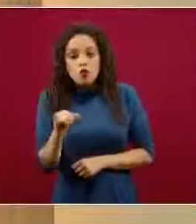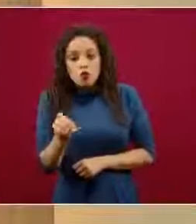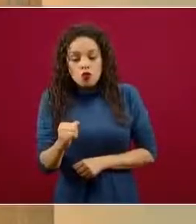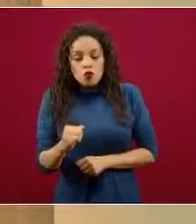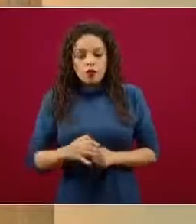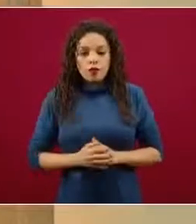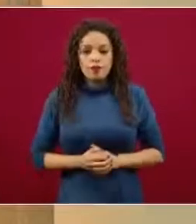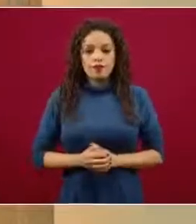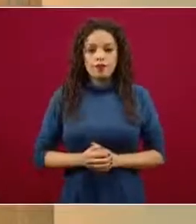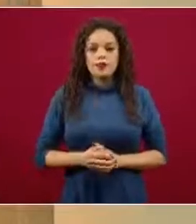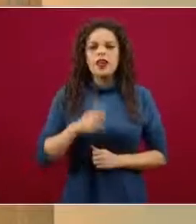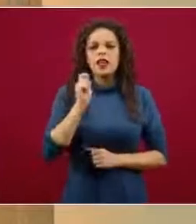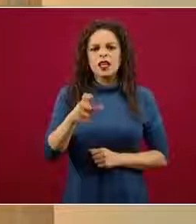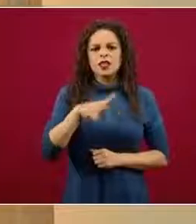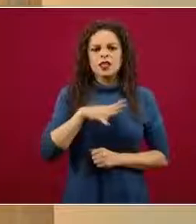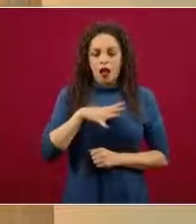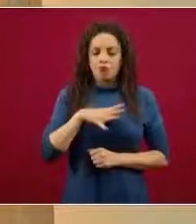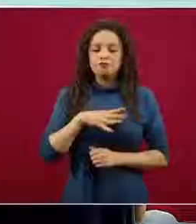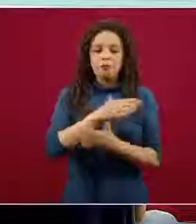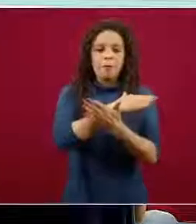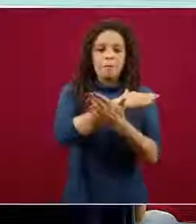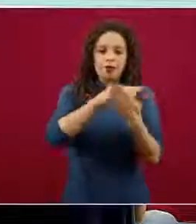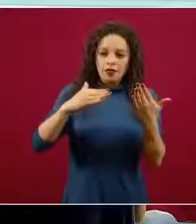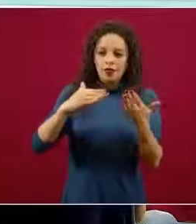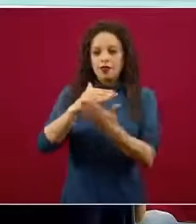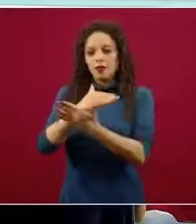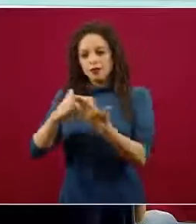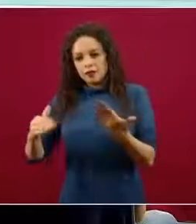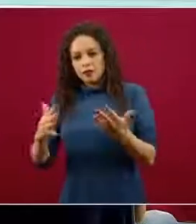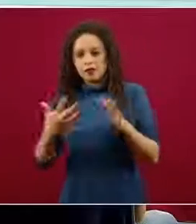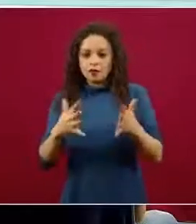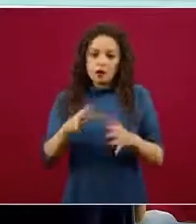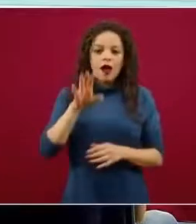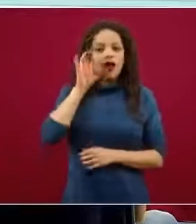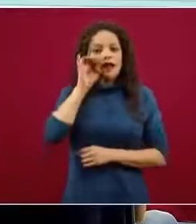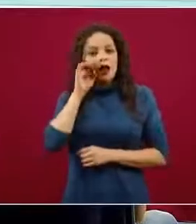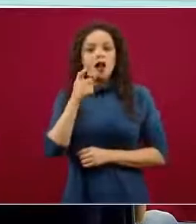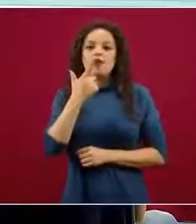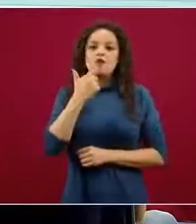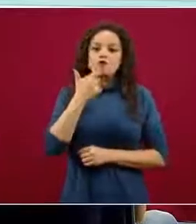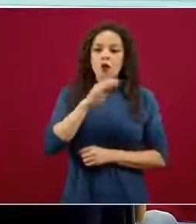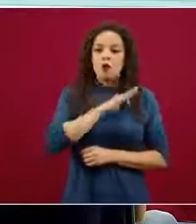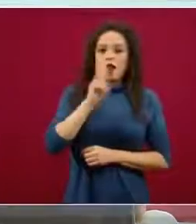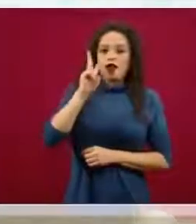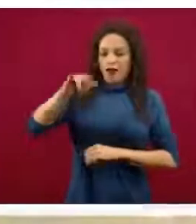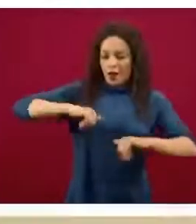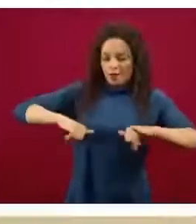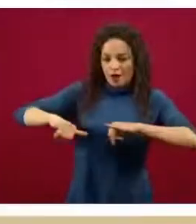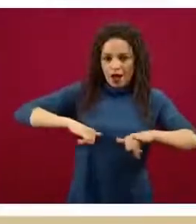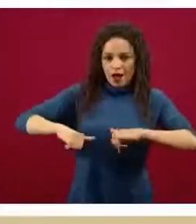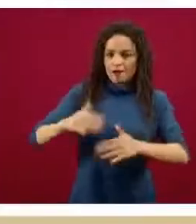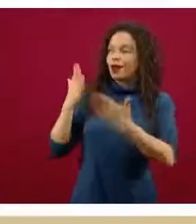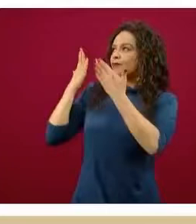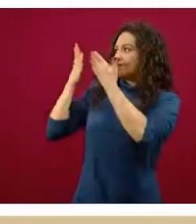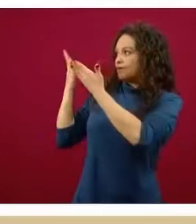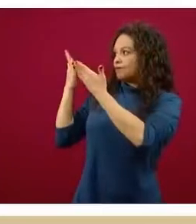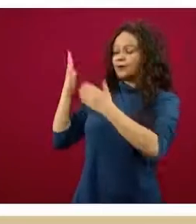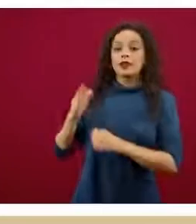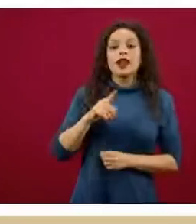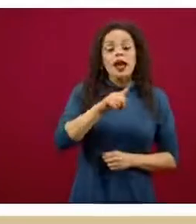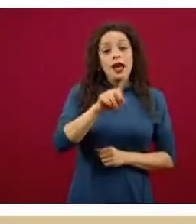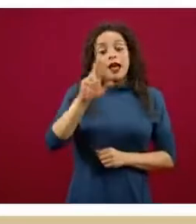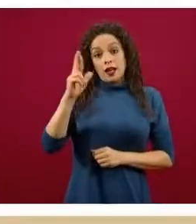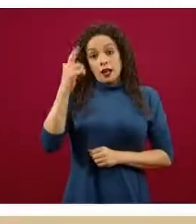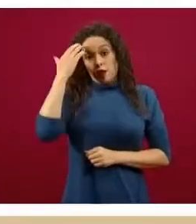tenemos básicamente mitad y mitad, ¿no?, entre naranja y rojo, y recordando que el nivel naranja